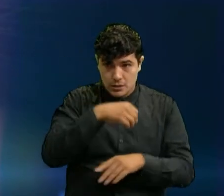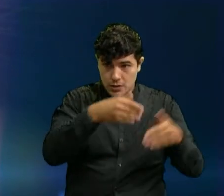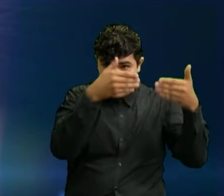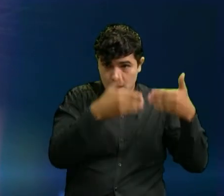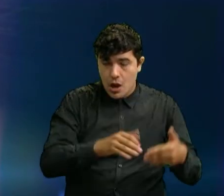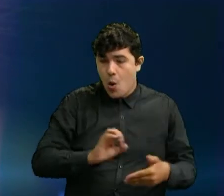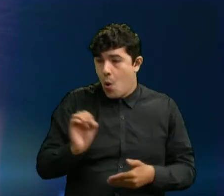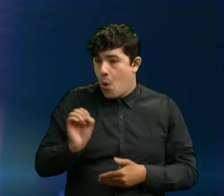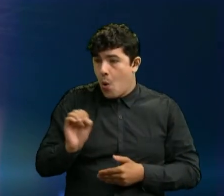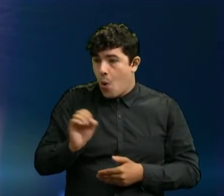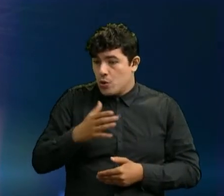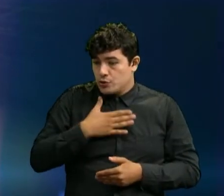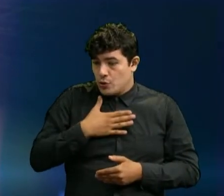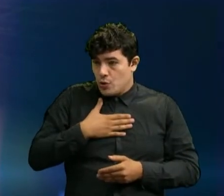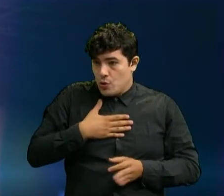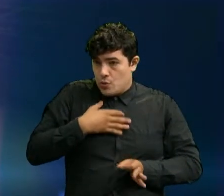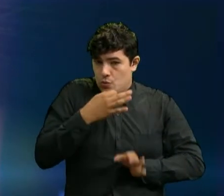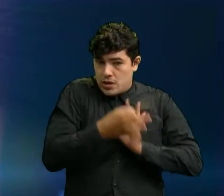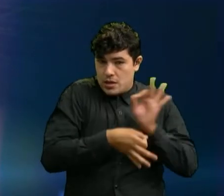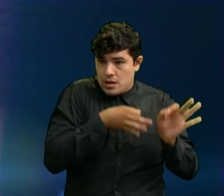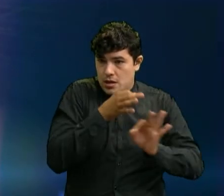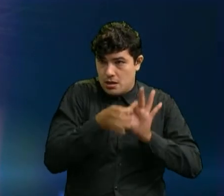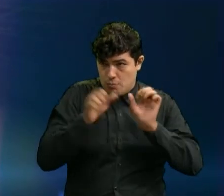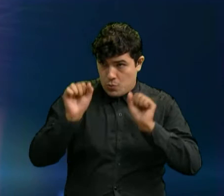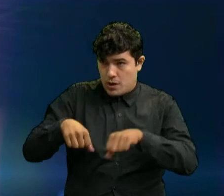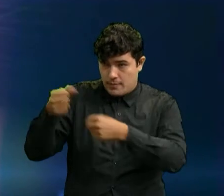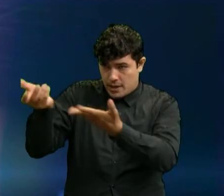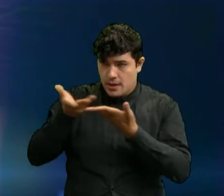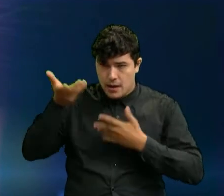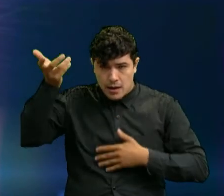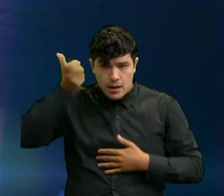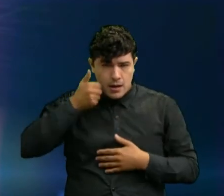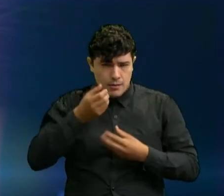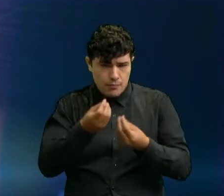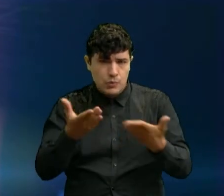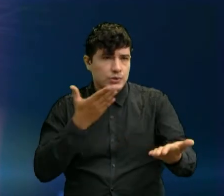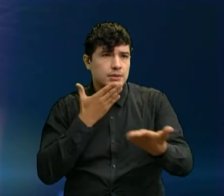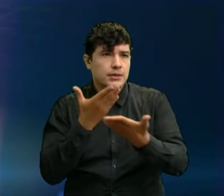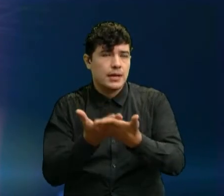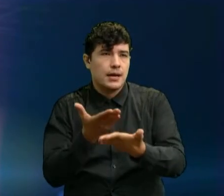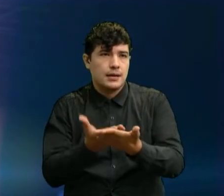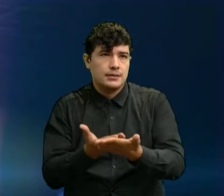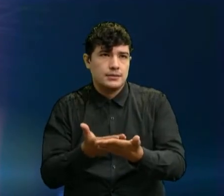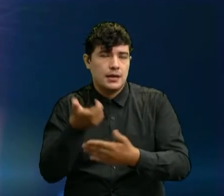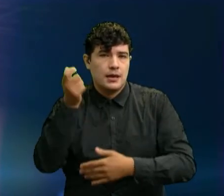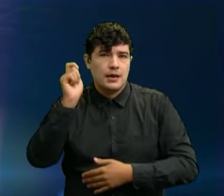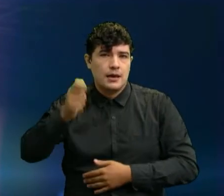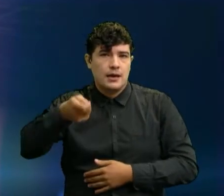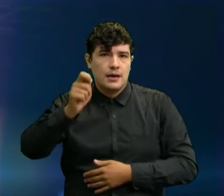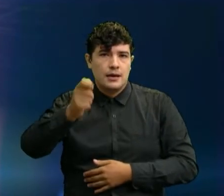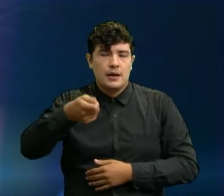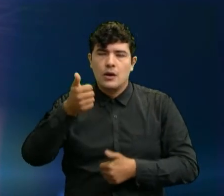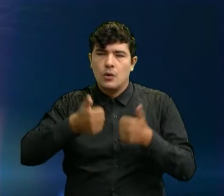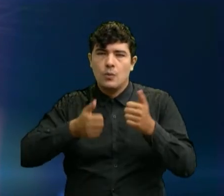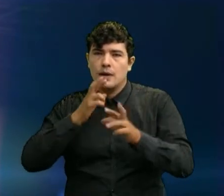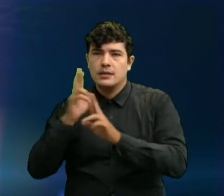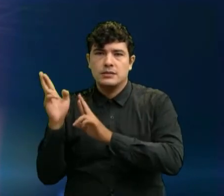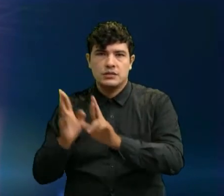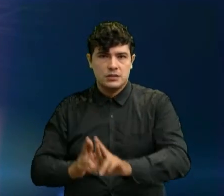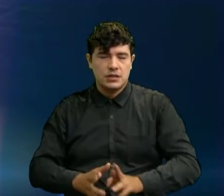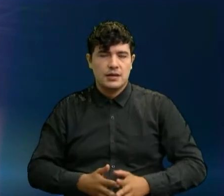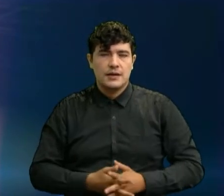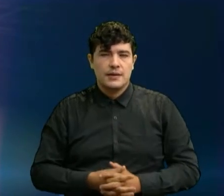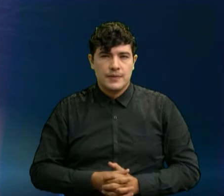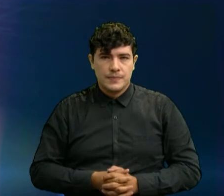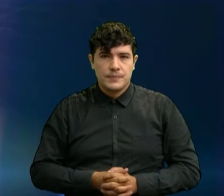quedar yo como cuidadora de él obtener pensión? Muchísimas gracias, abogados. ¿Qué le podemos decir a nuestra